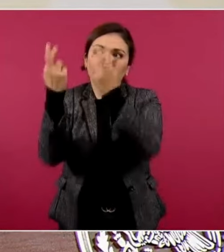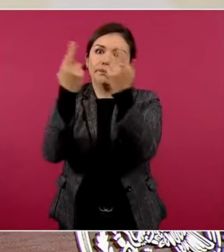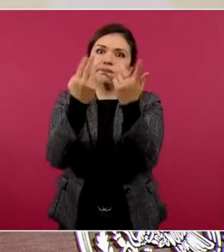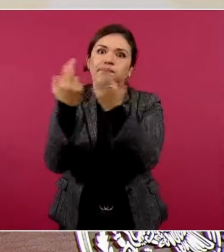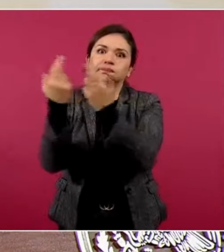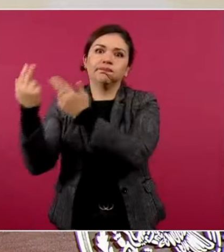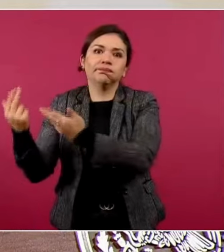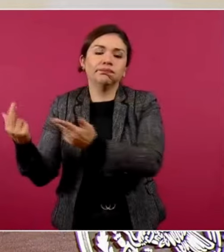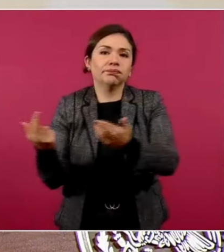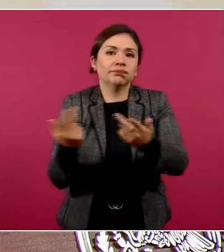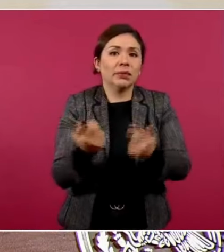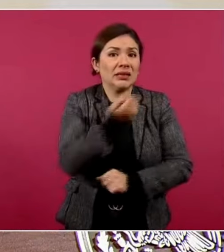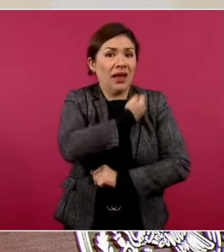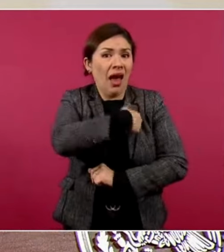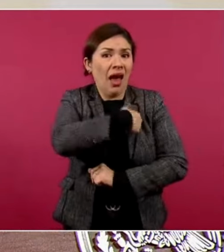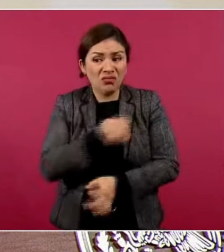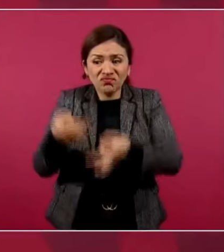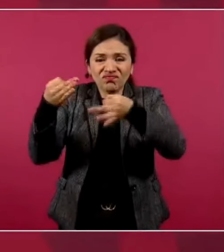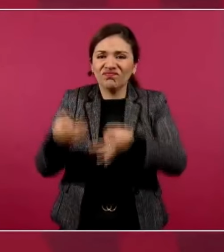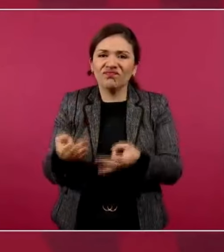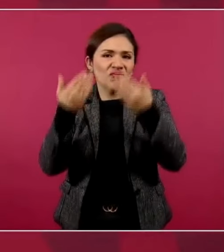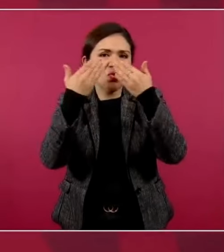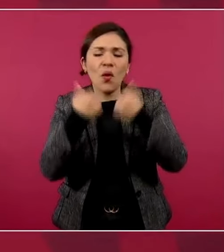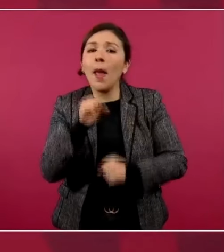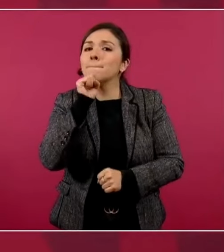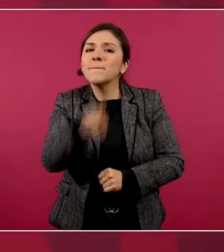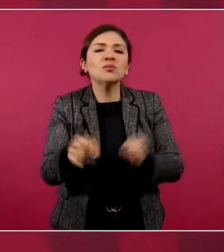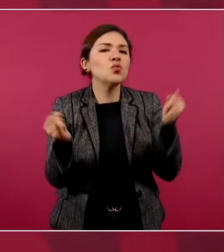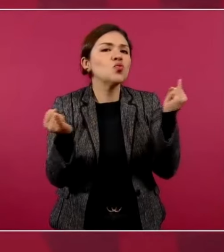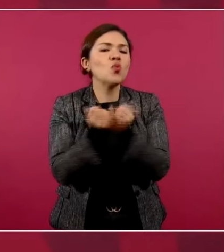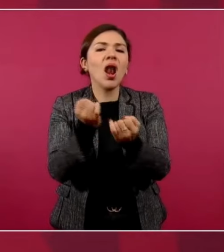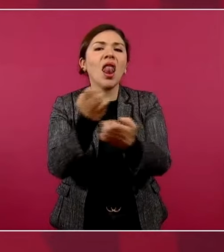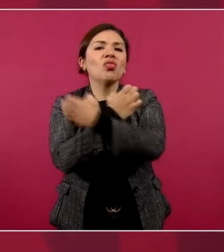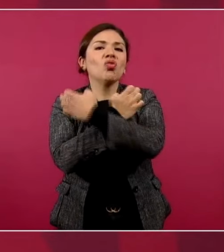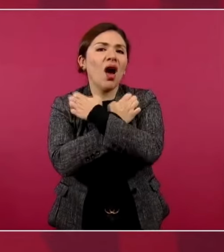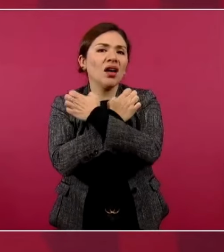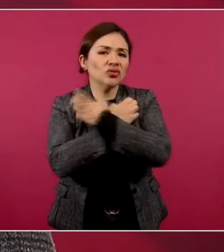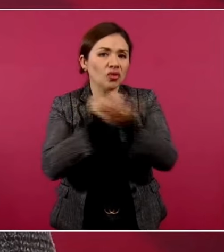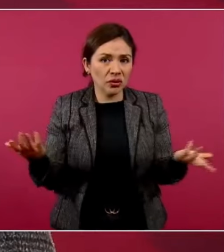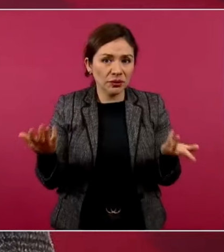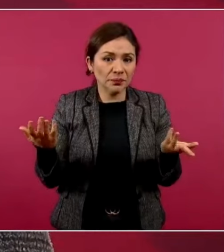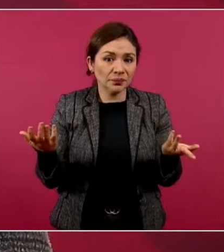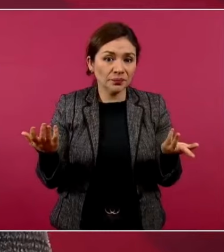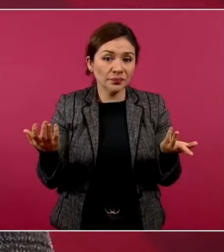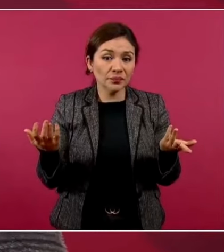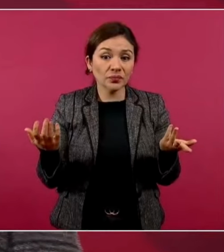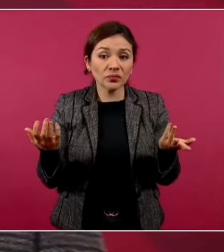todo el sistema de salud. Y lo mismo en el caso educativo. Una de las cosas